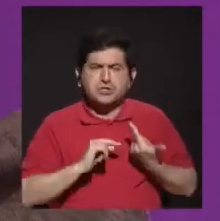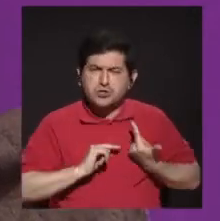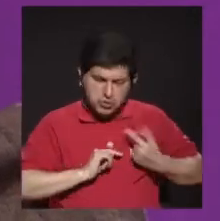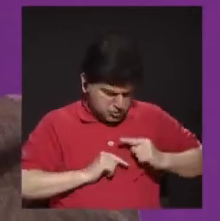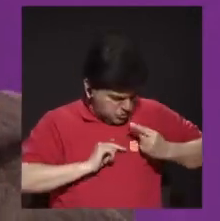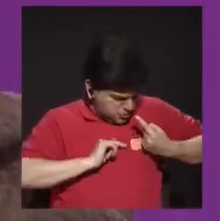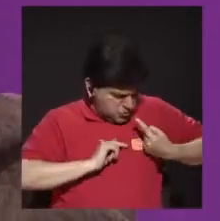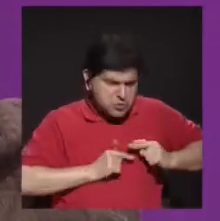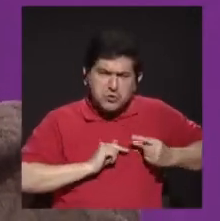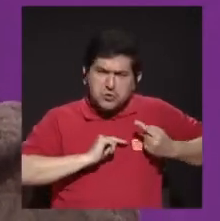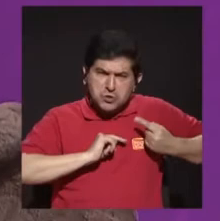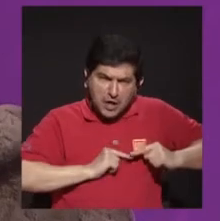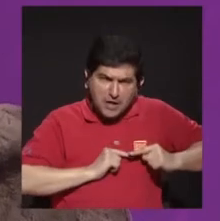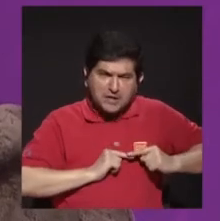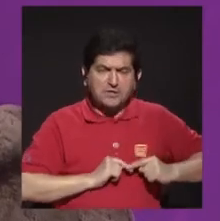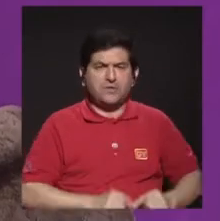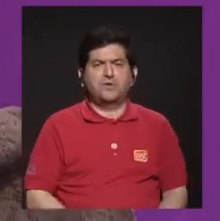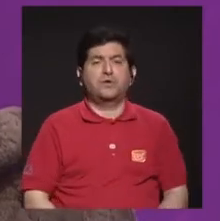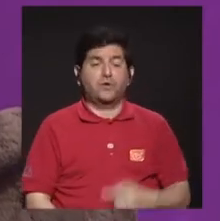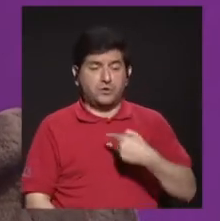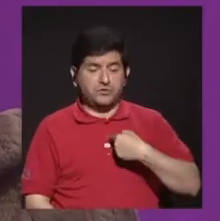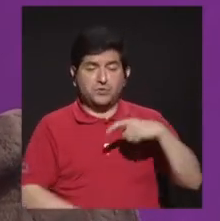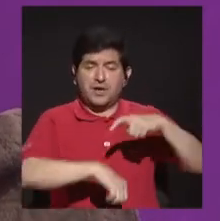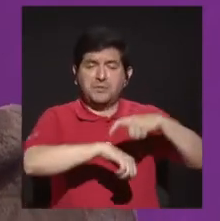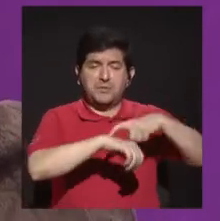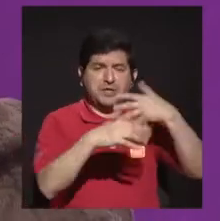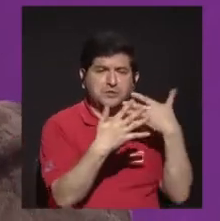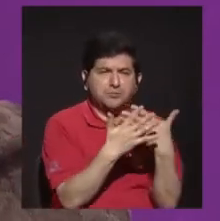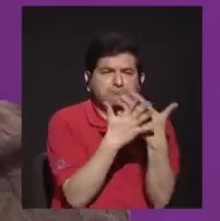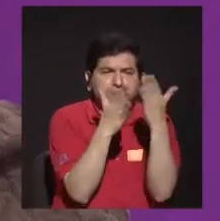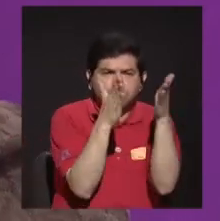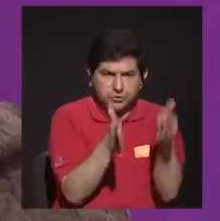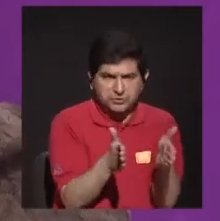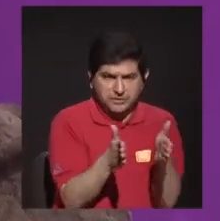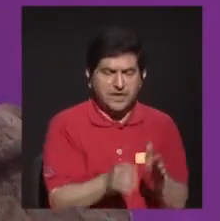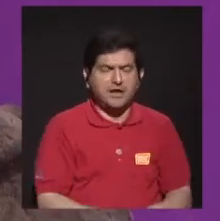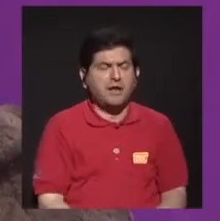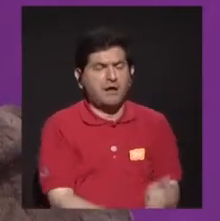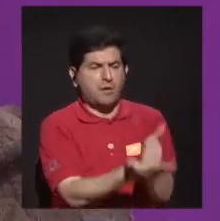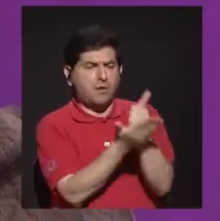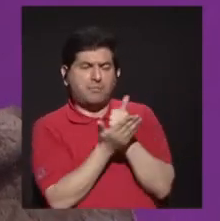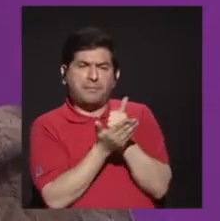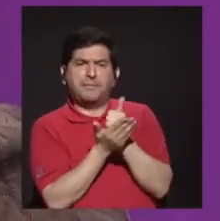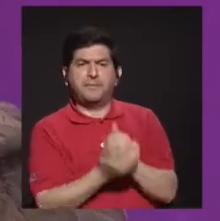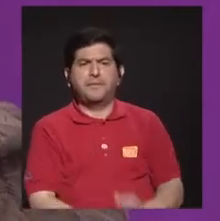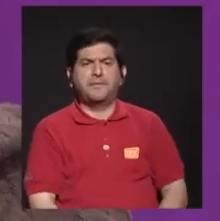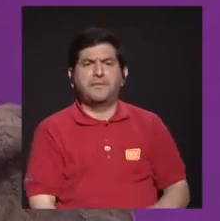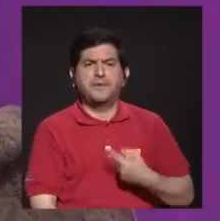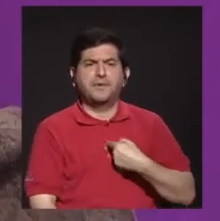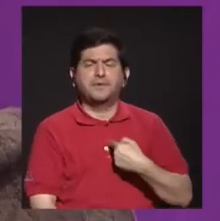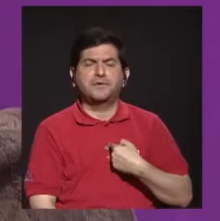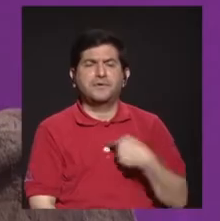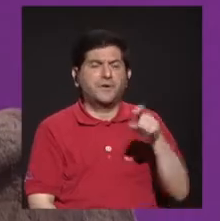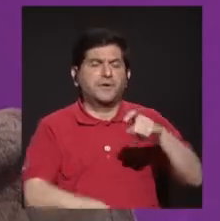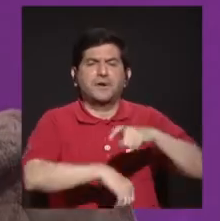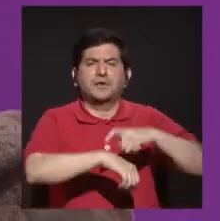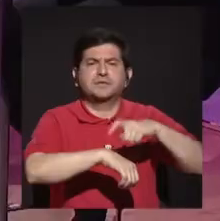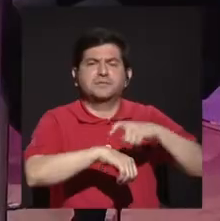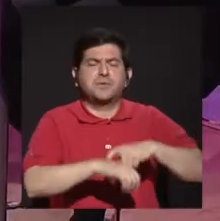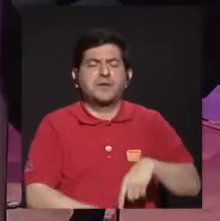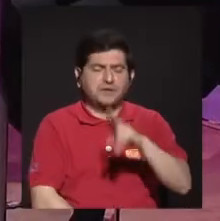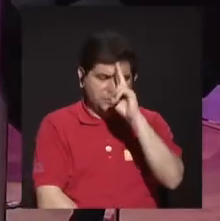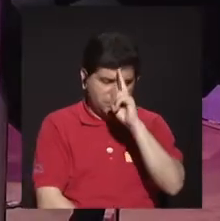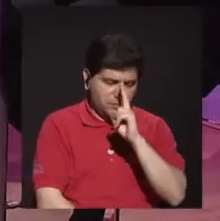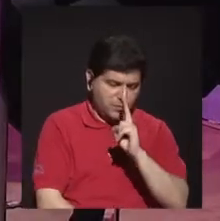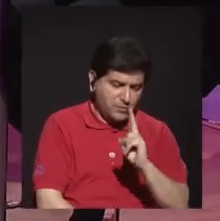había pasado en ese momento que estuve privada de libertad, me ayudó mucho para poder ser un poco más humilde en